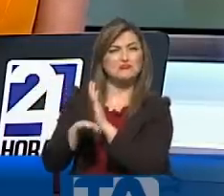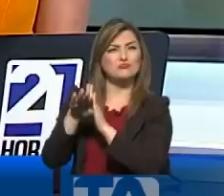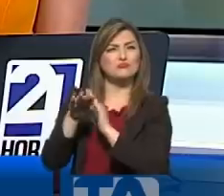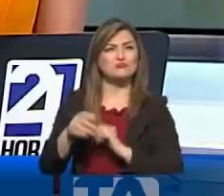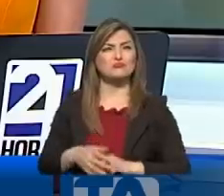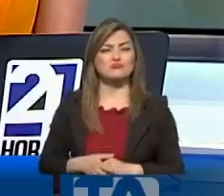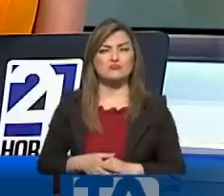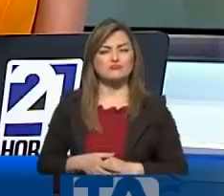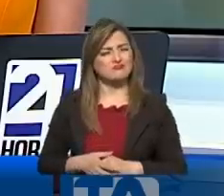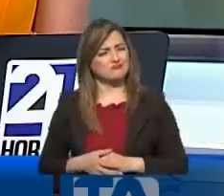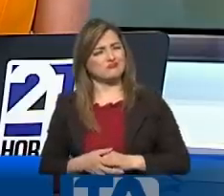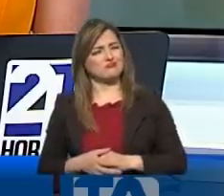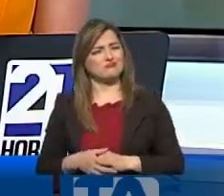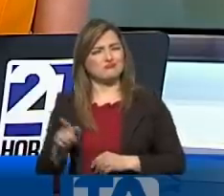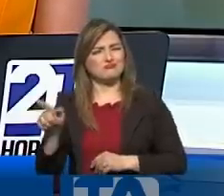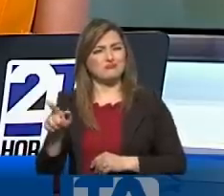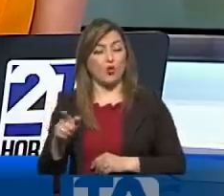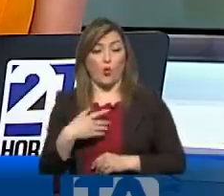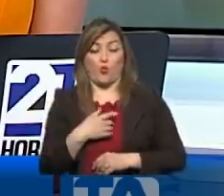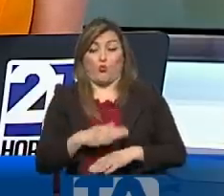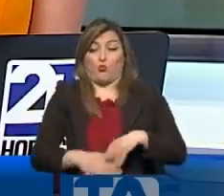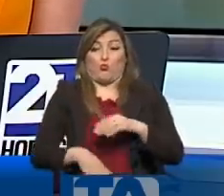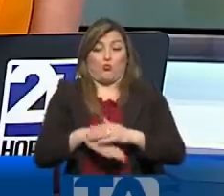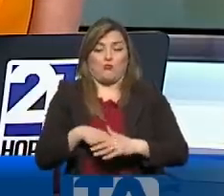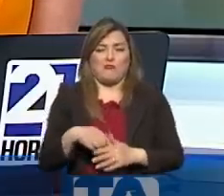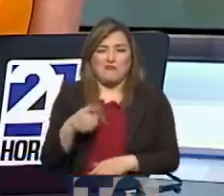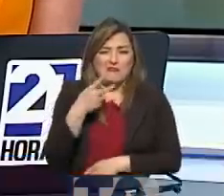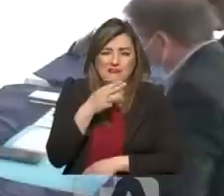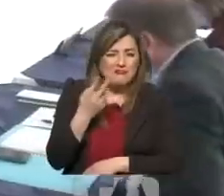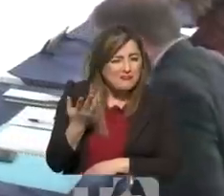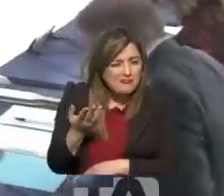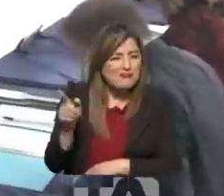debió saber y que si lo niega, miente.